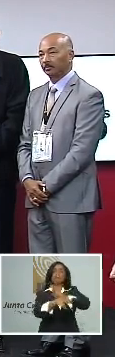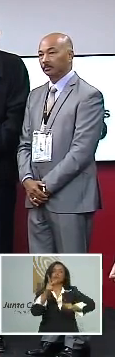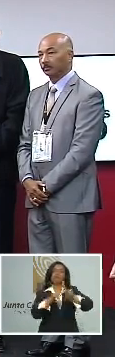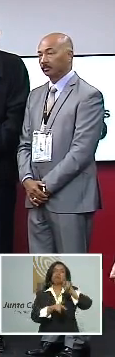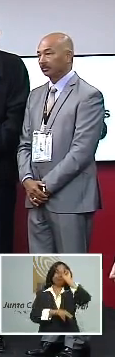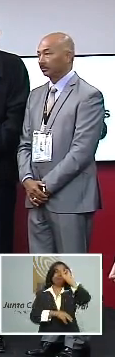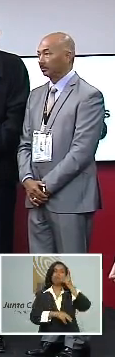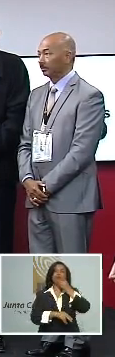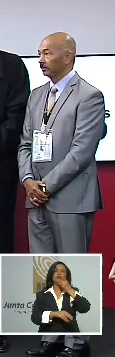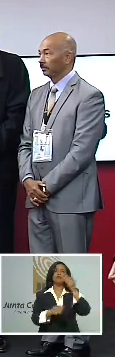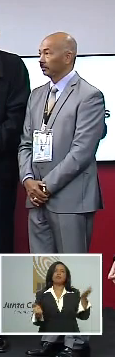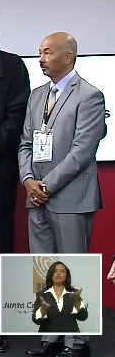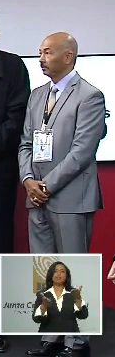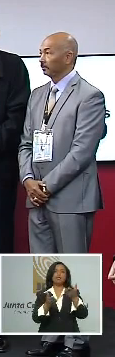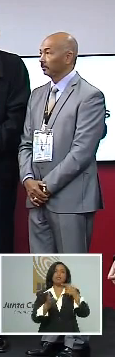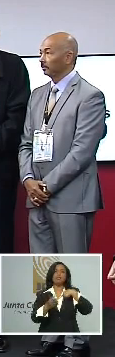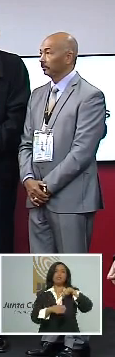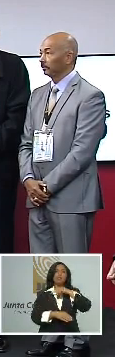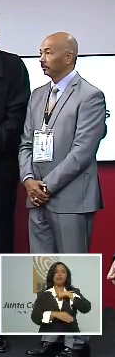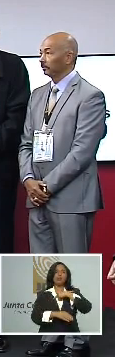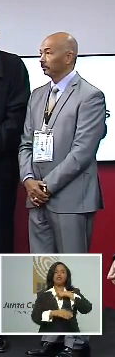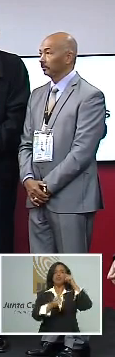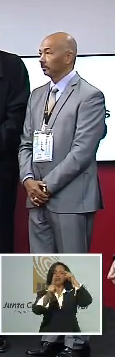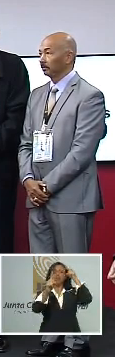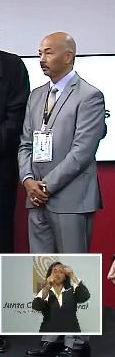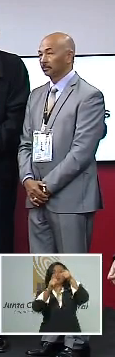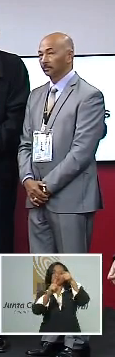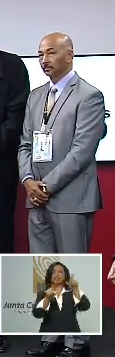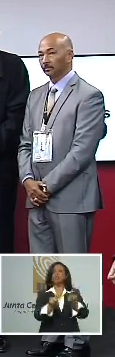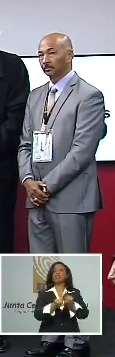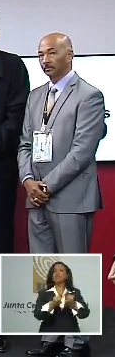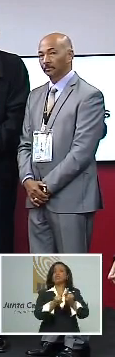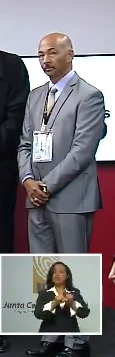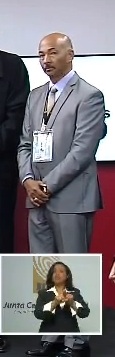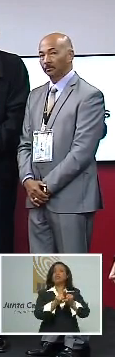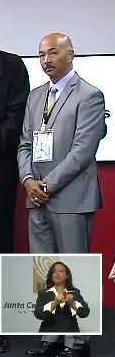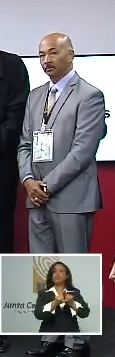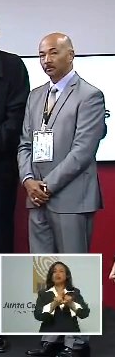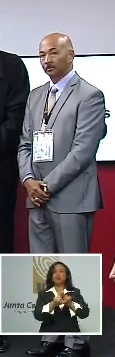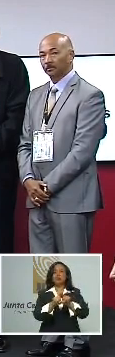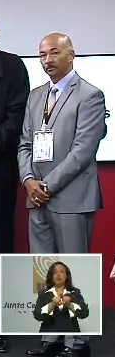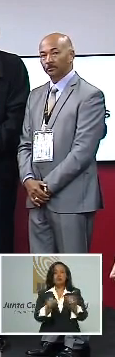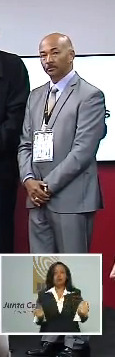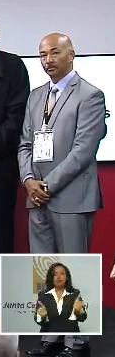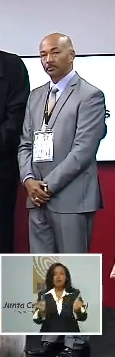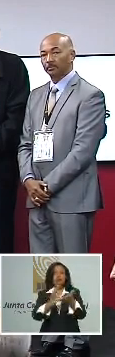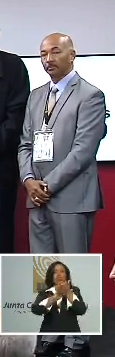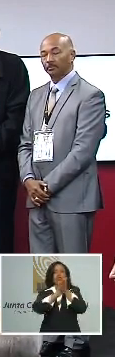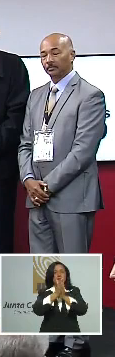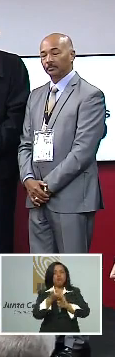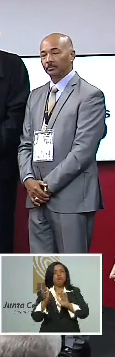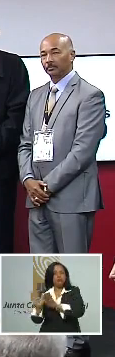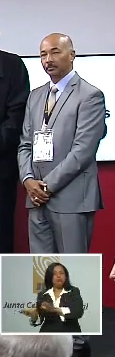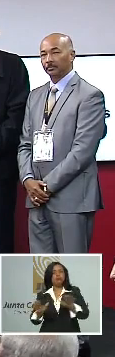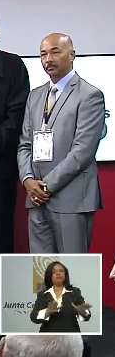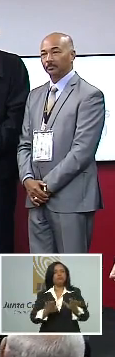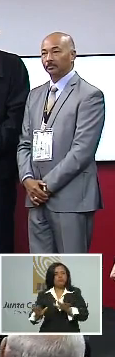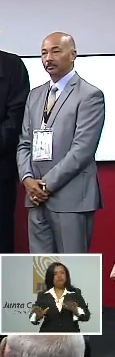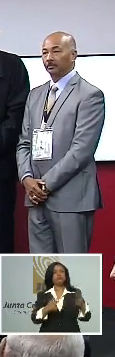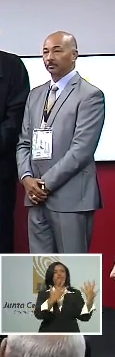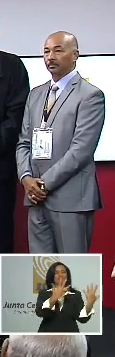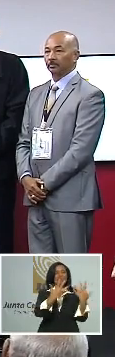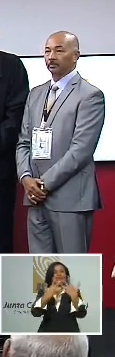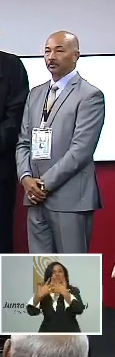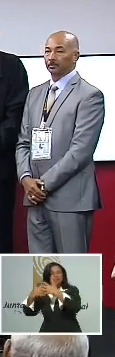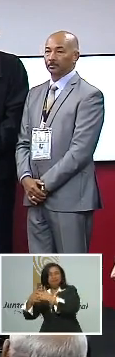es nuestra misión. También es un llamado a la paz, a la tranquilidad y a la armonía